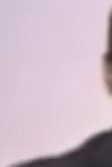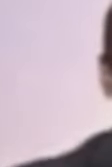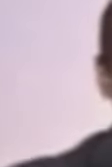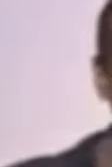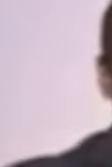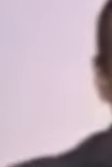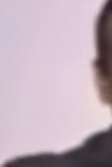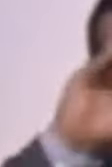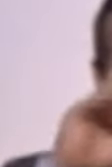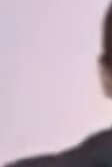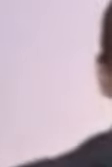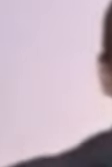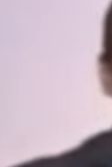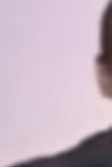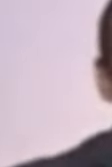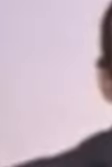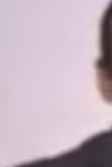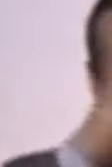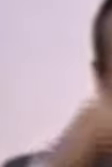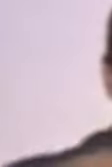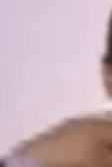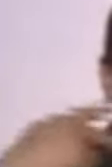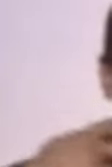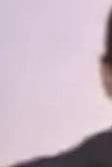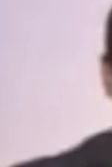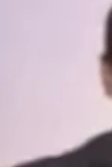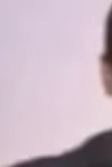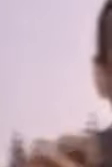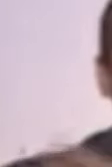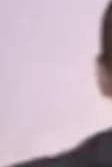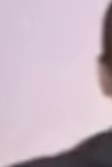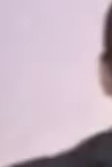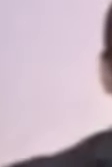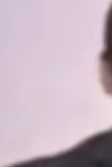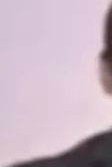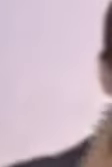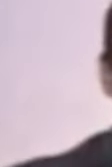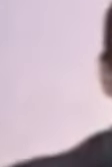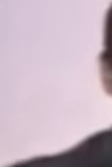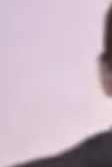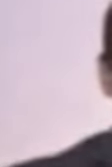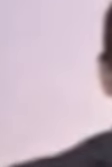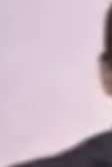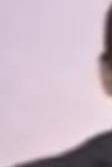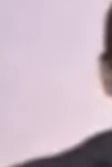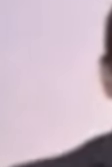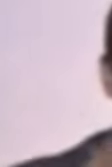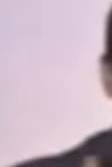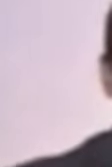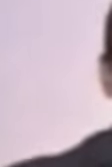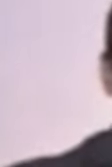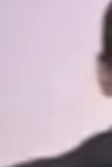Perú, profundamente andino y selvático, y aquellos que habitan en las superficies del urbano para expresarles la proclama de